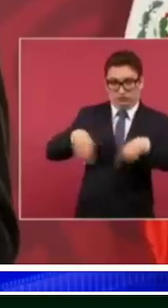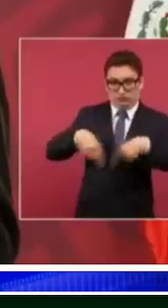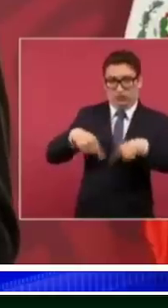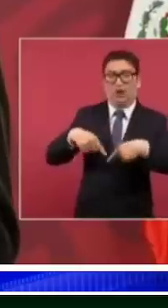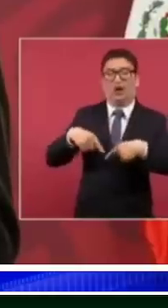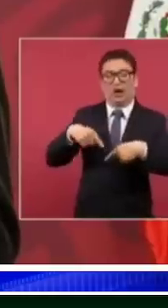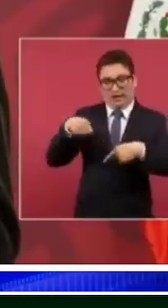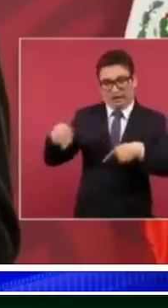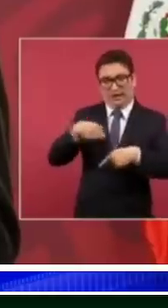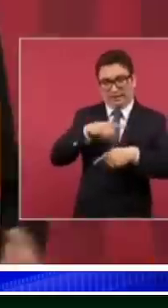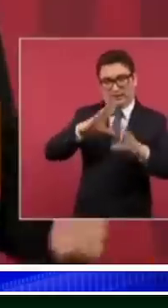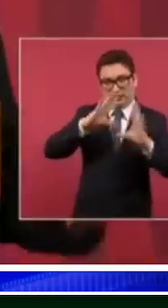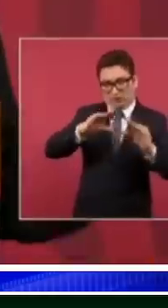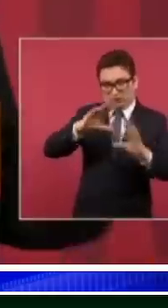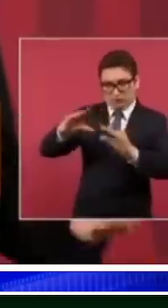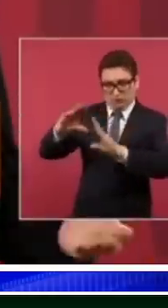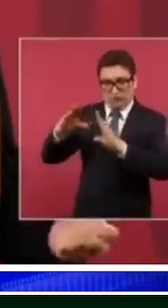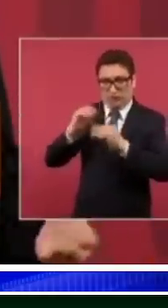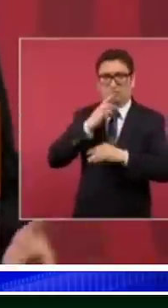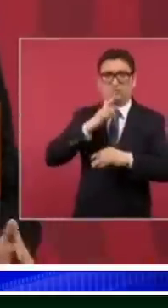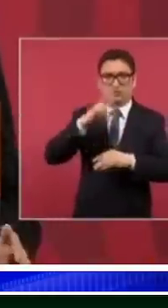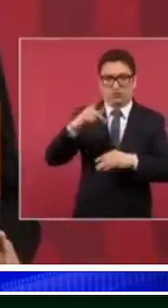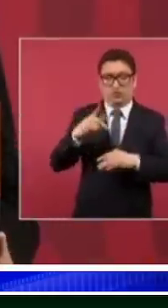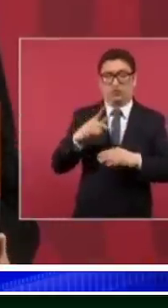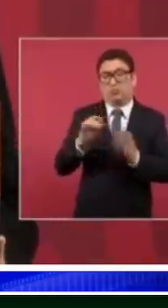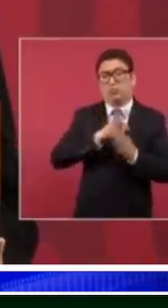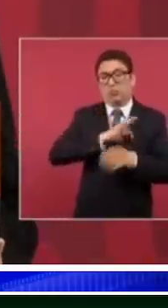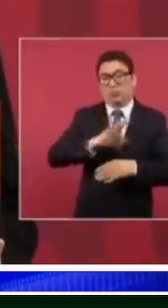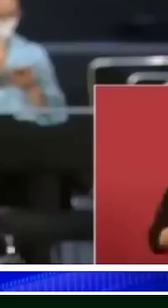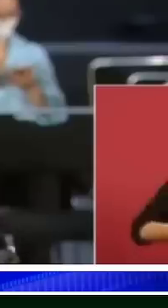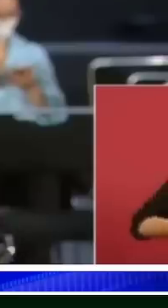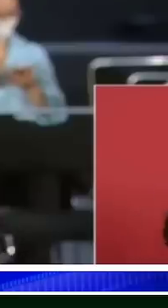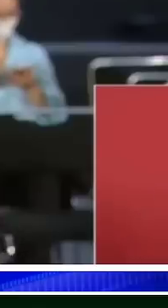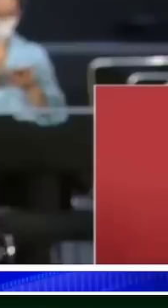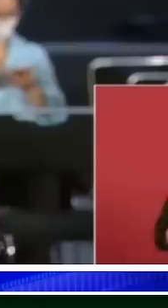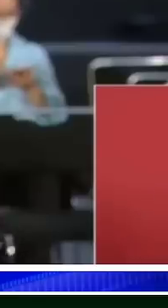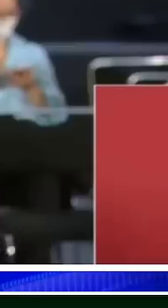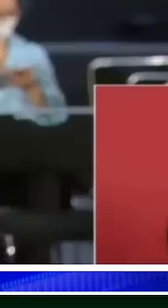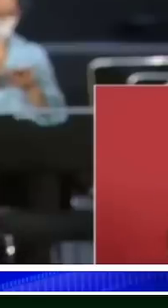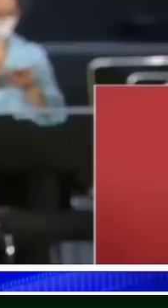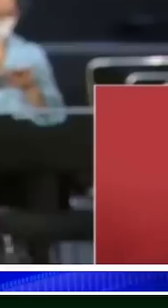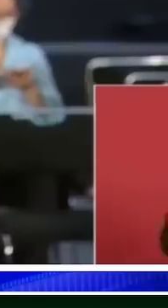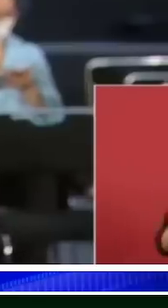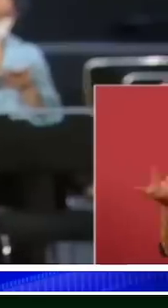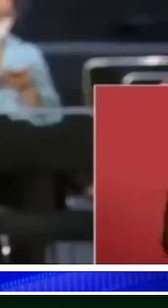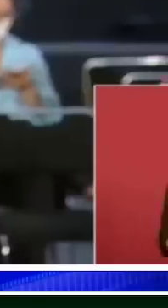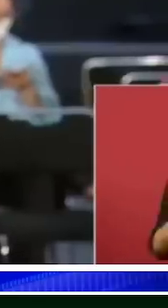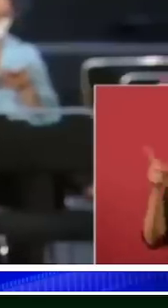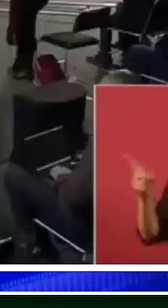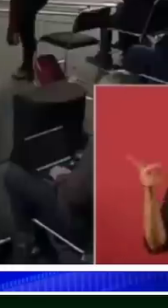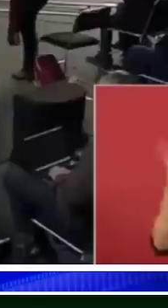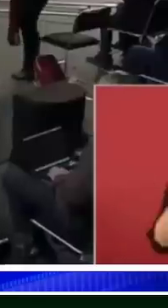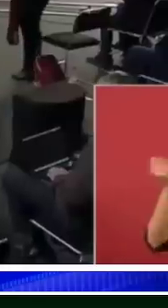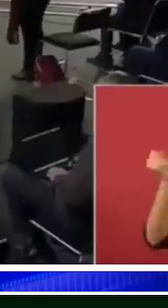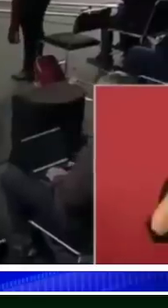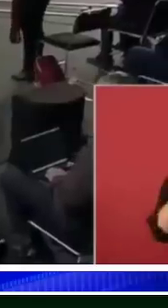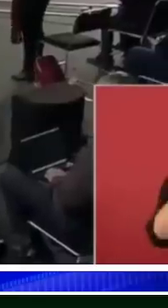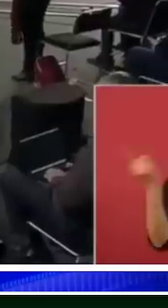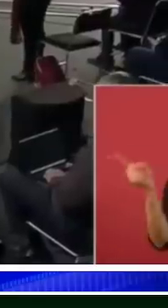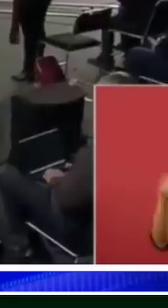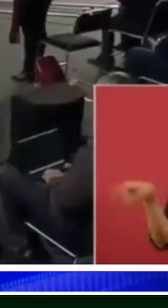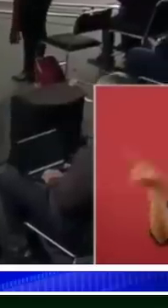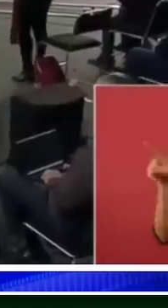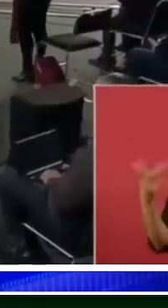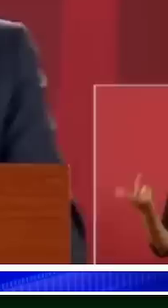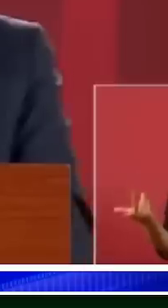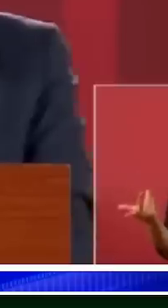Hola Qué tal amigos gracias por acompañarme en una emisión más del chapucero today el presidente López Obrador ha estado muy atento Muy